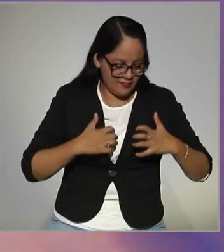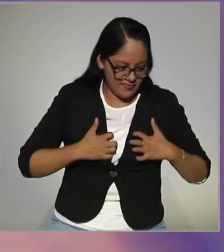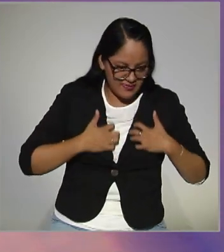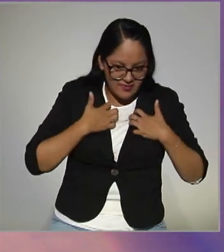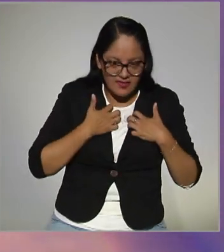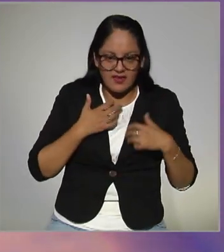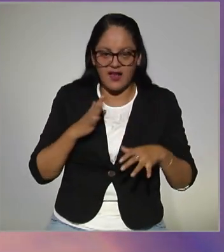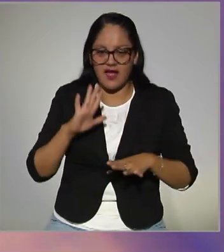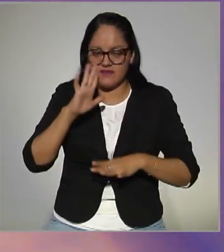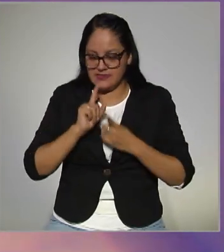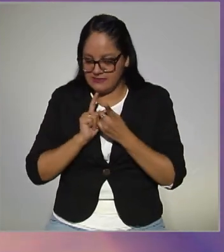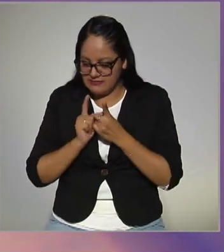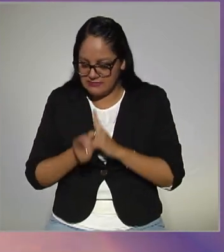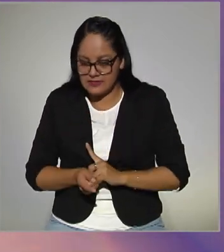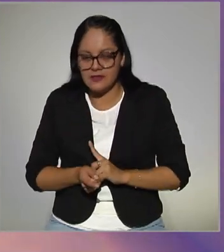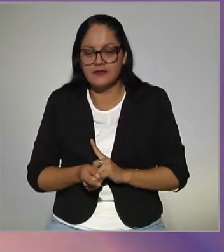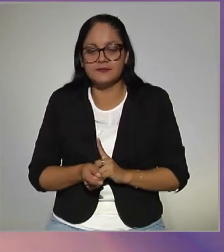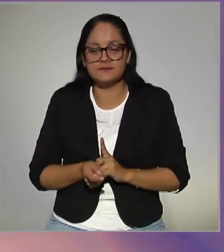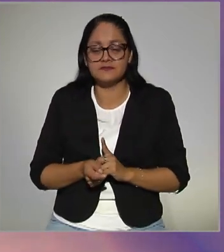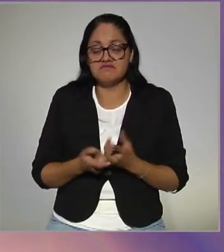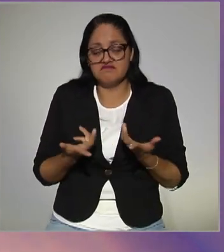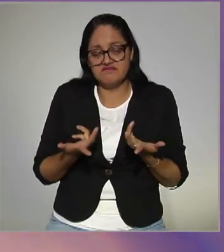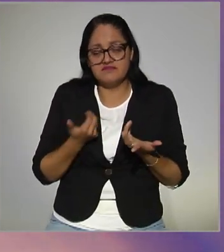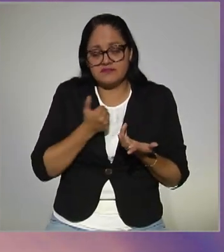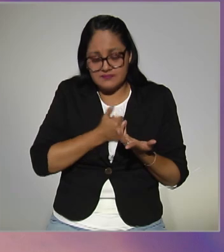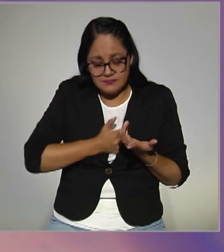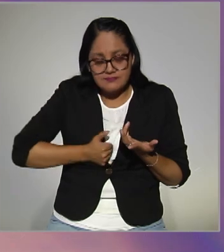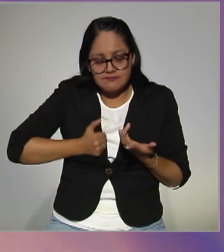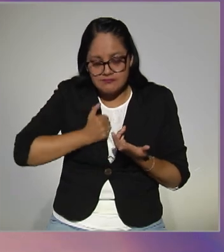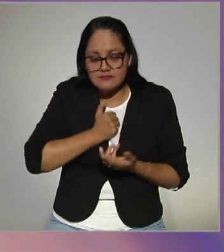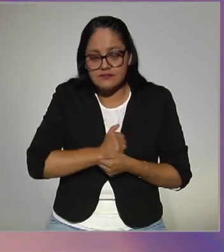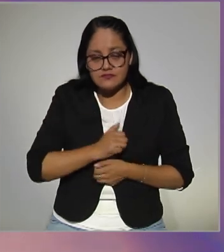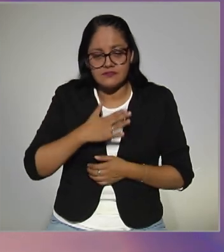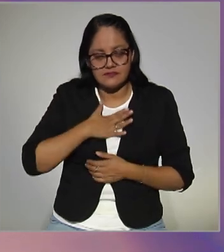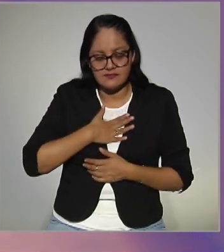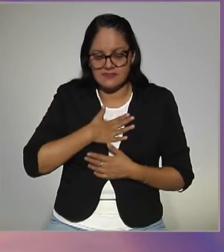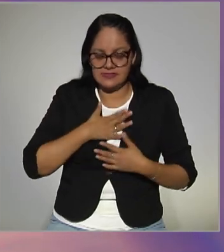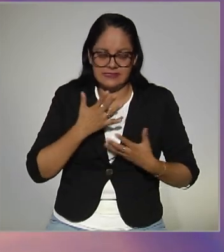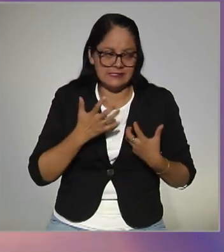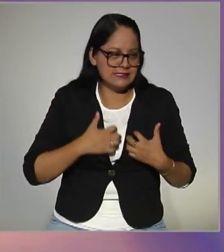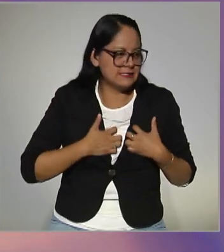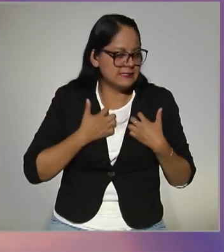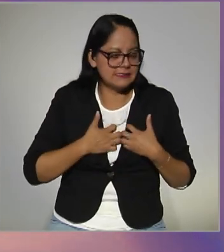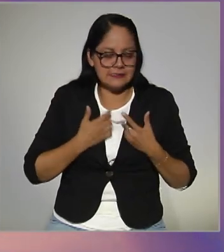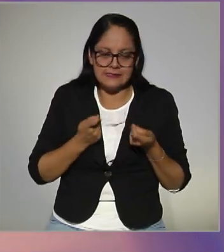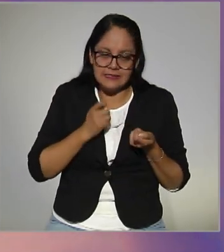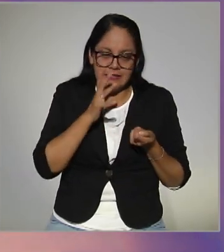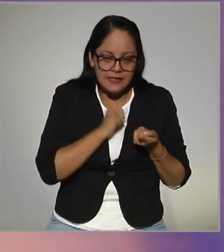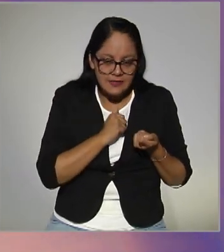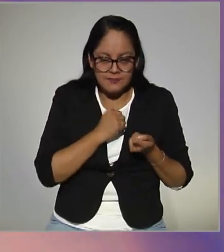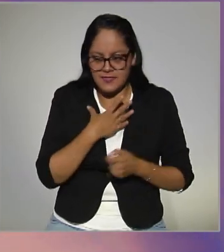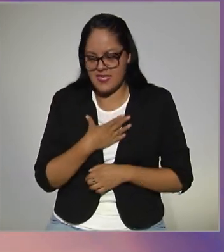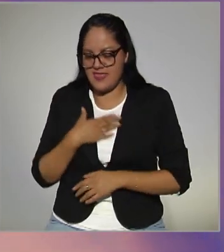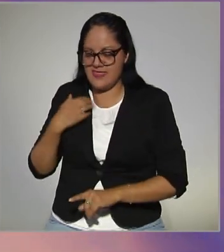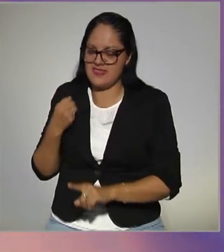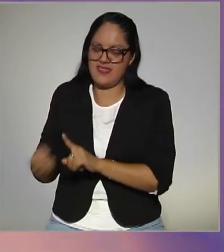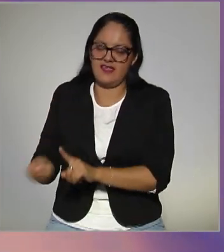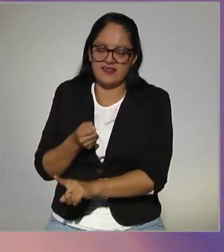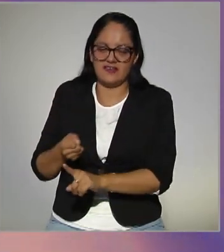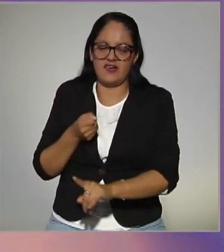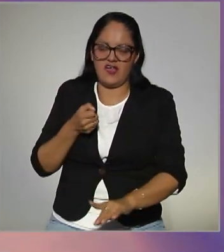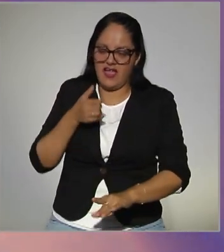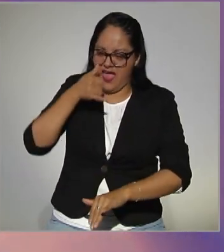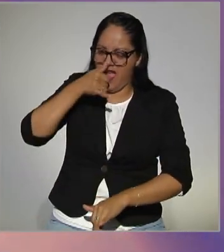de depresión, y pues desgraciadamente me desahogaba con mis hijos. Era